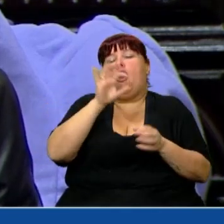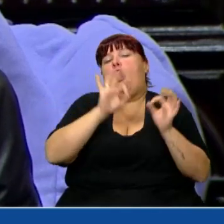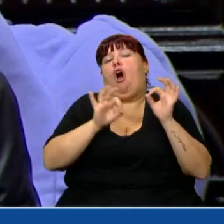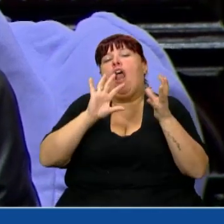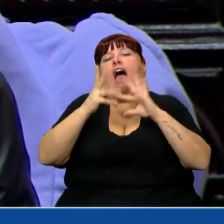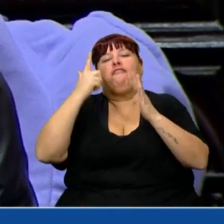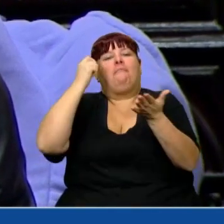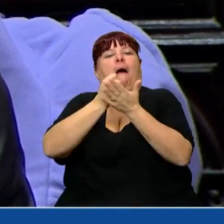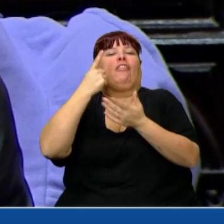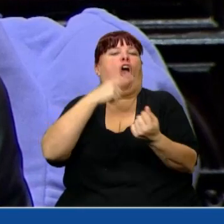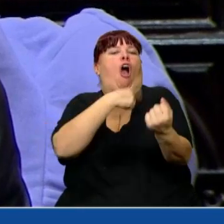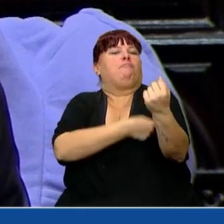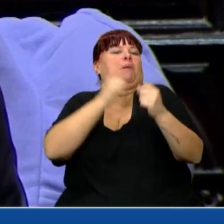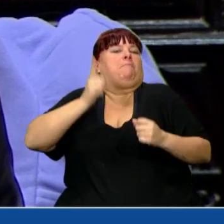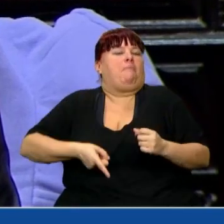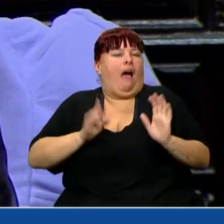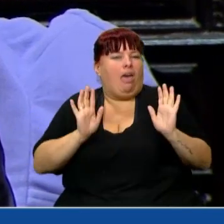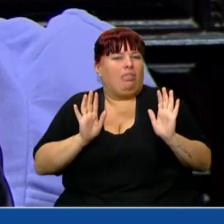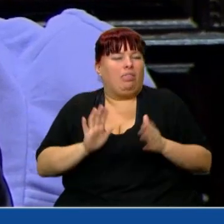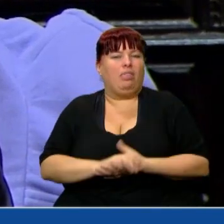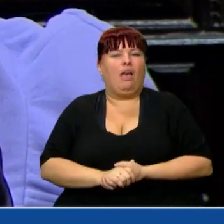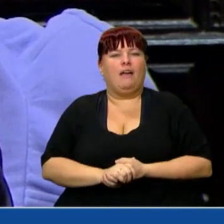esos estereotipos patriarcales que